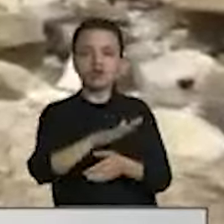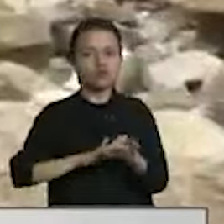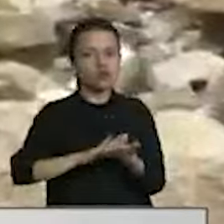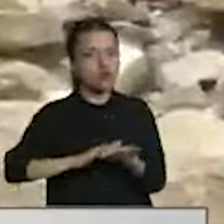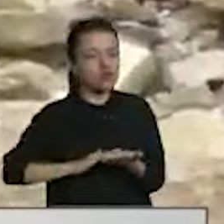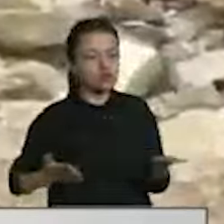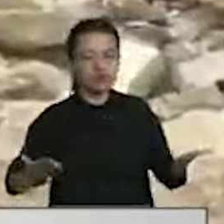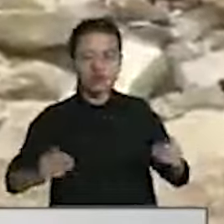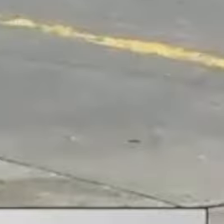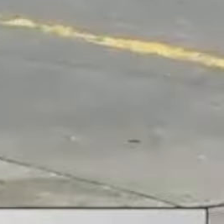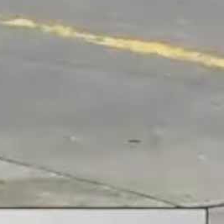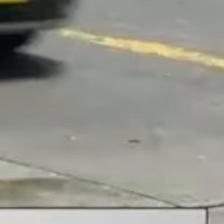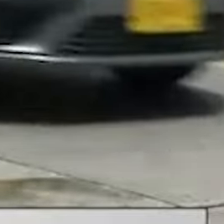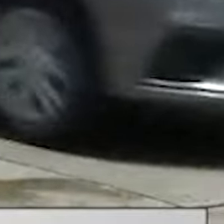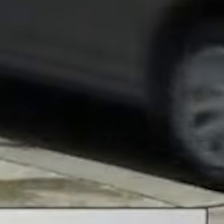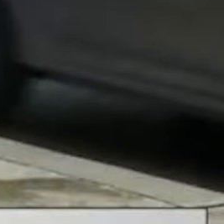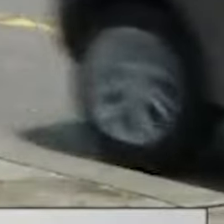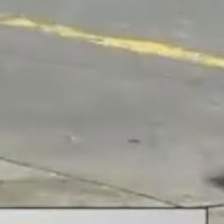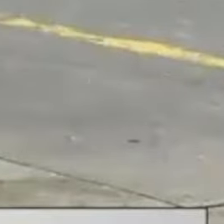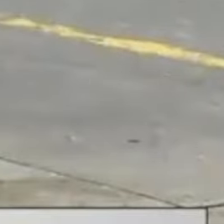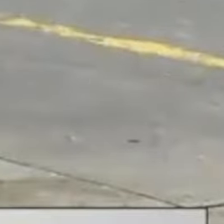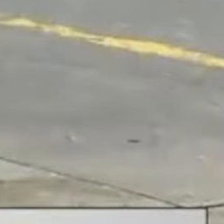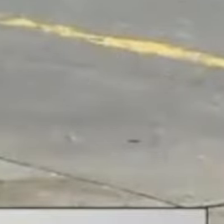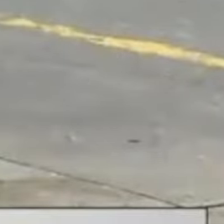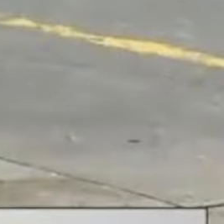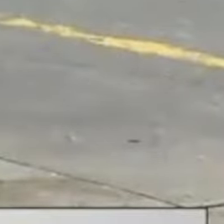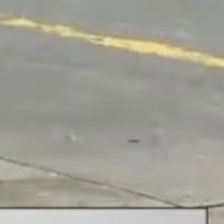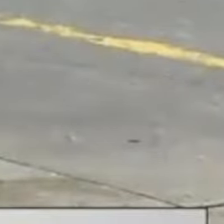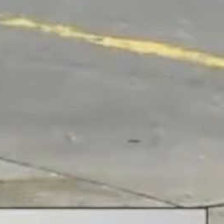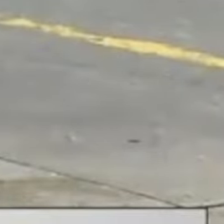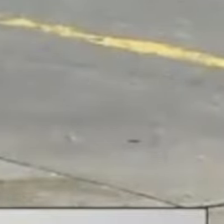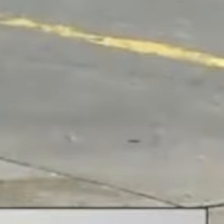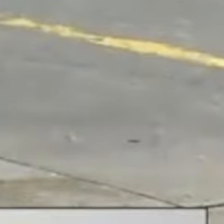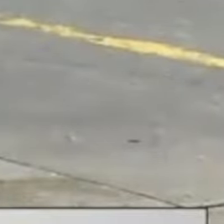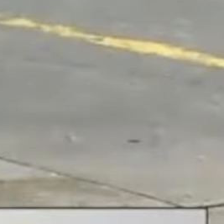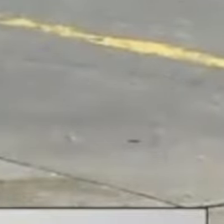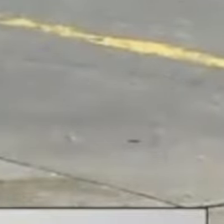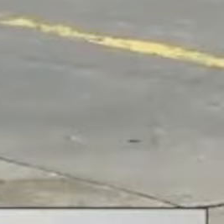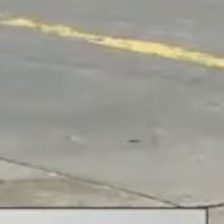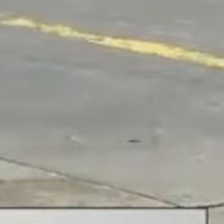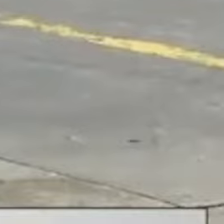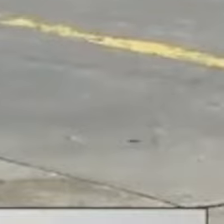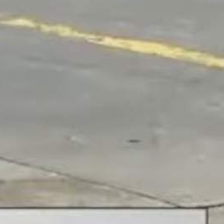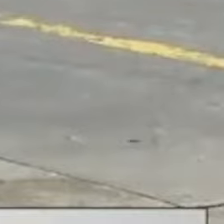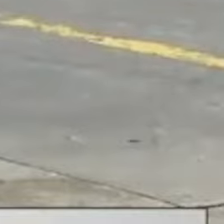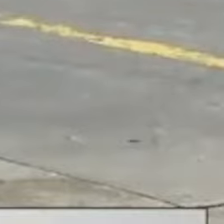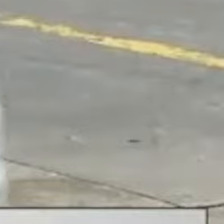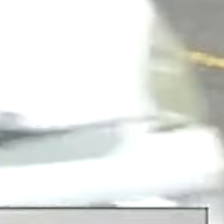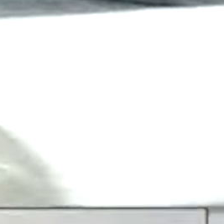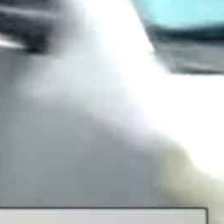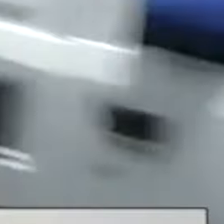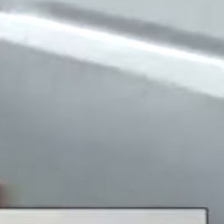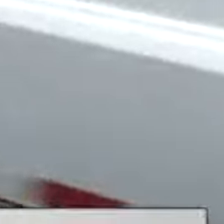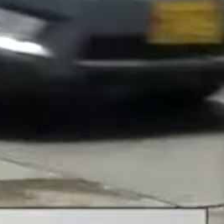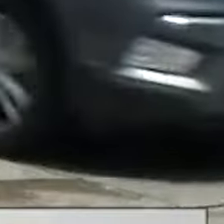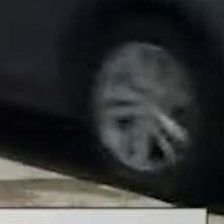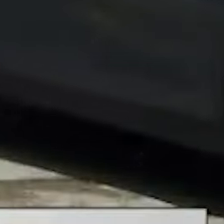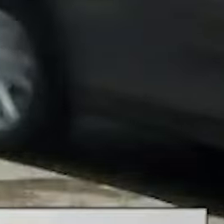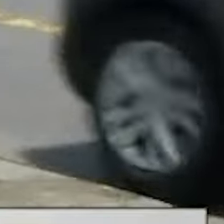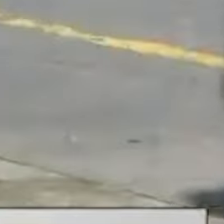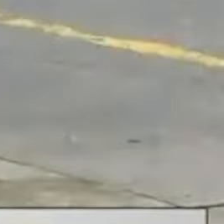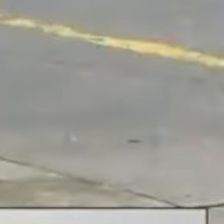esta problemática. La policía de este departamento neutralizó a un pistolero